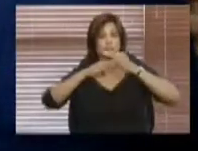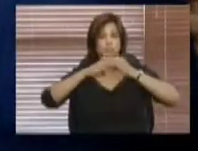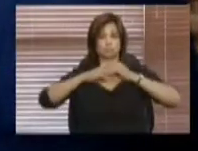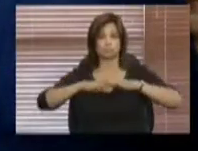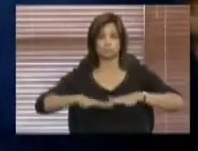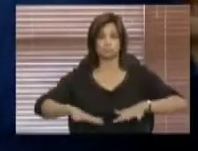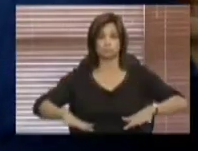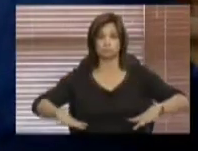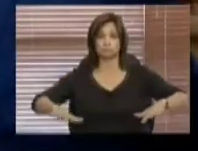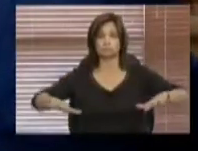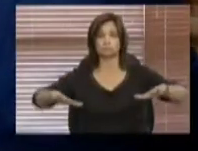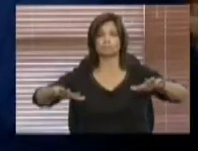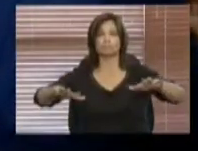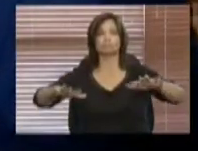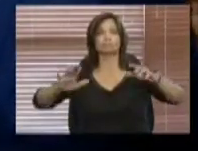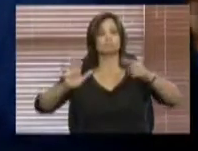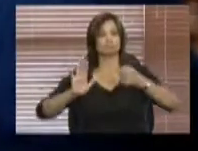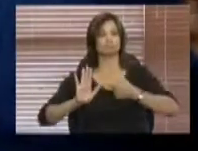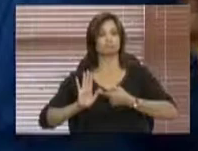del mundo a la faz